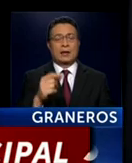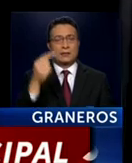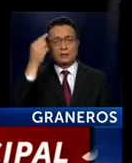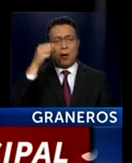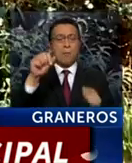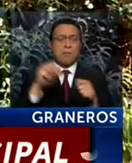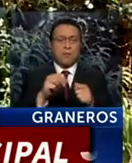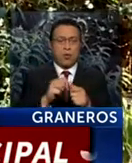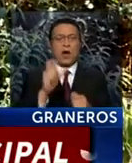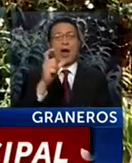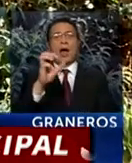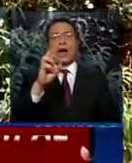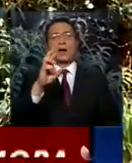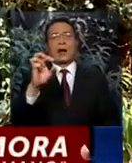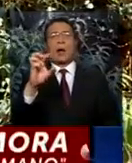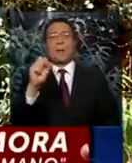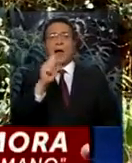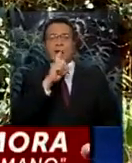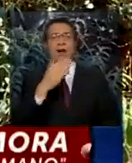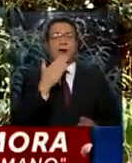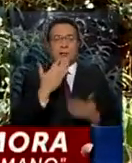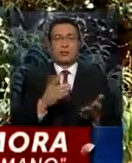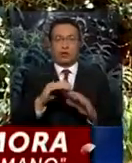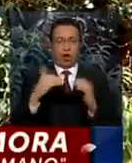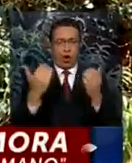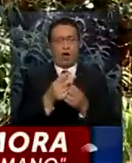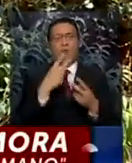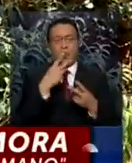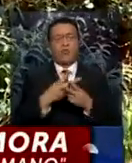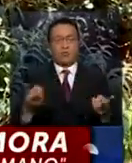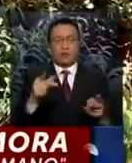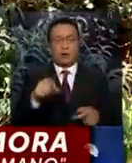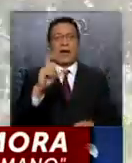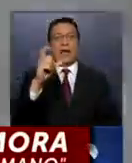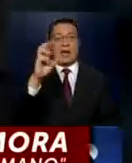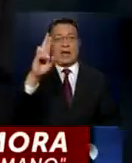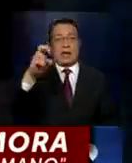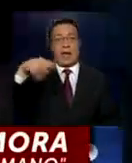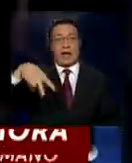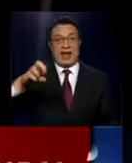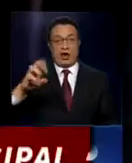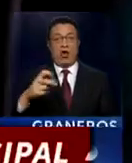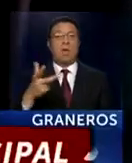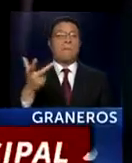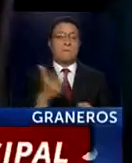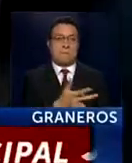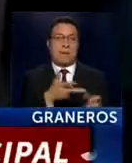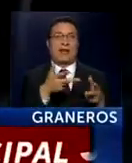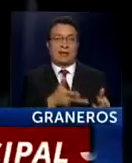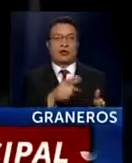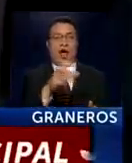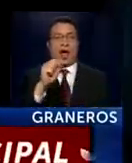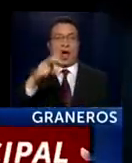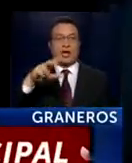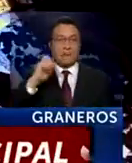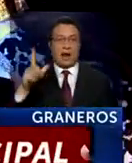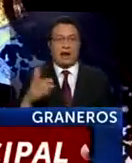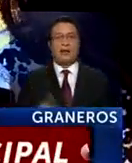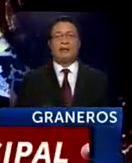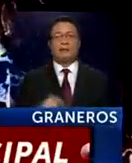Garrapatas, pulgas. Que todo Chile se entere que en Granero hay un maltrato animal. Las acusaciones apuntan al